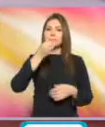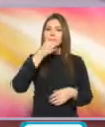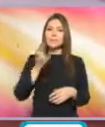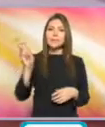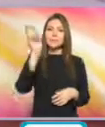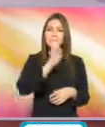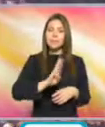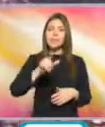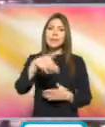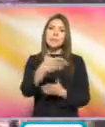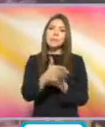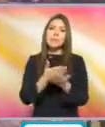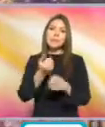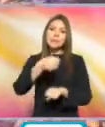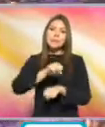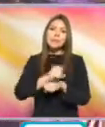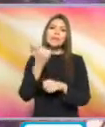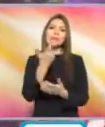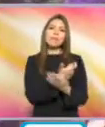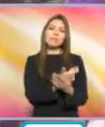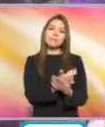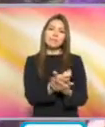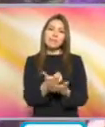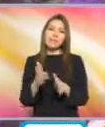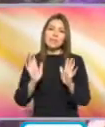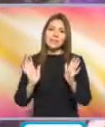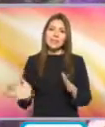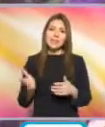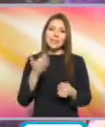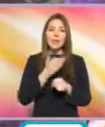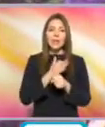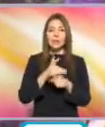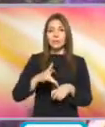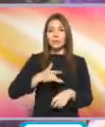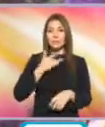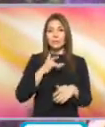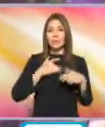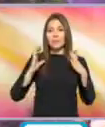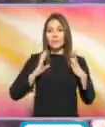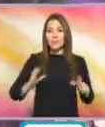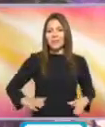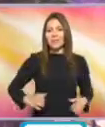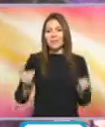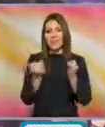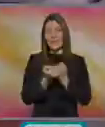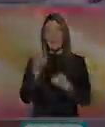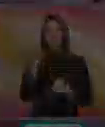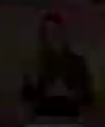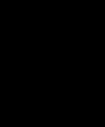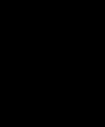quincena. ombligo de semana y es quincena. El cuerpo creo que también lo sabe. Claro. Y la cartera también. Hoy chilla la rata. Gracias, Irene.